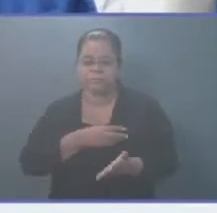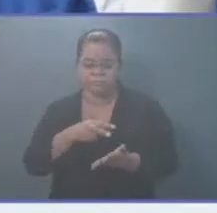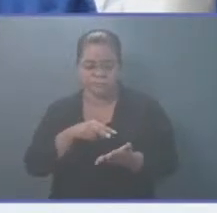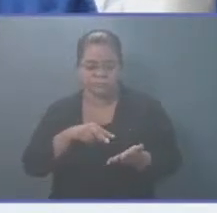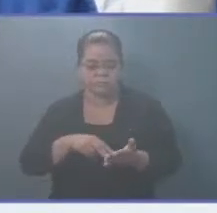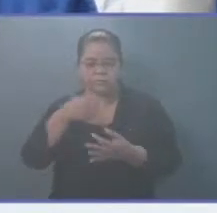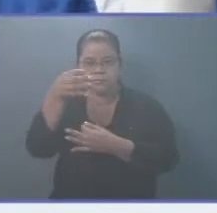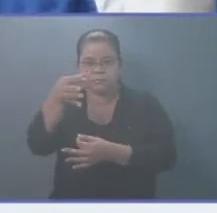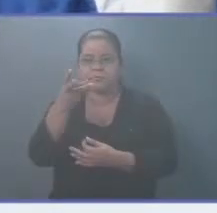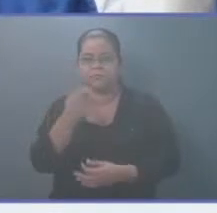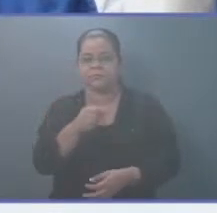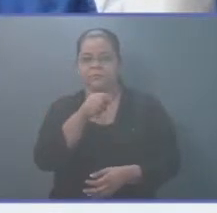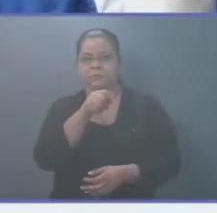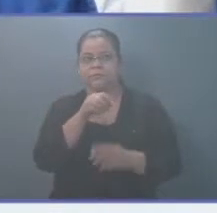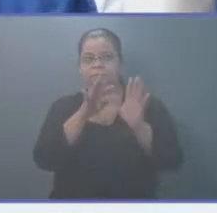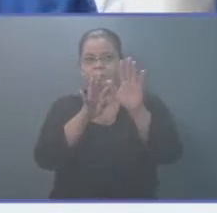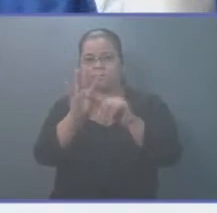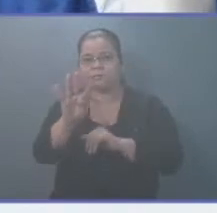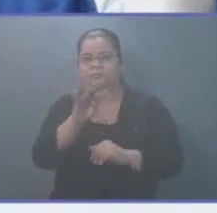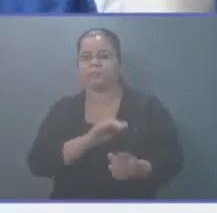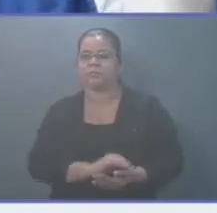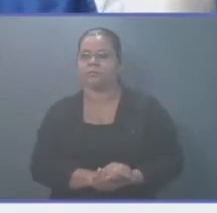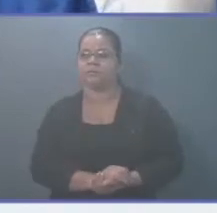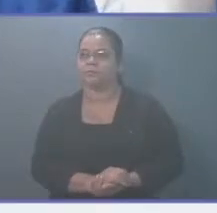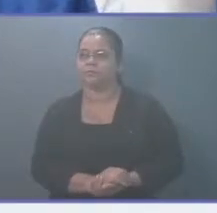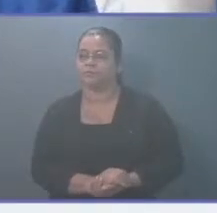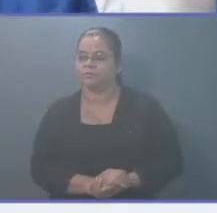apreciación del acta número 94. Por favor.